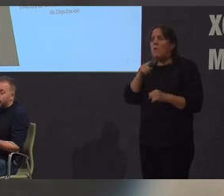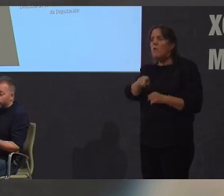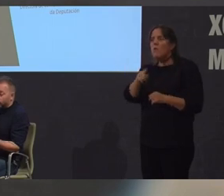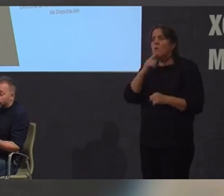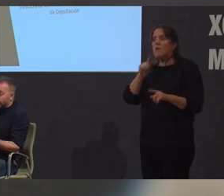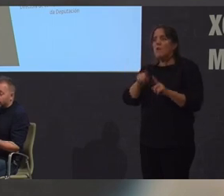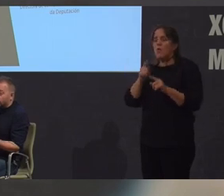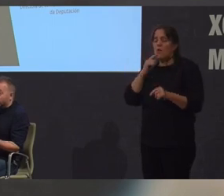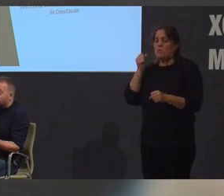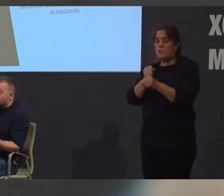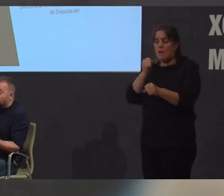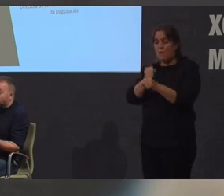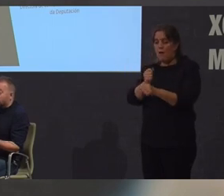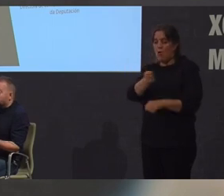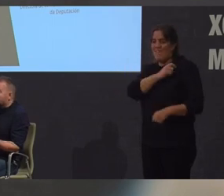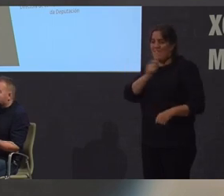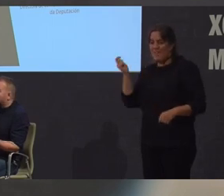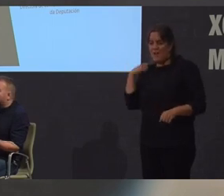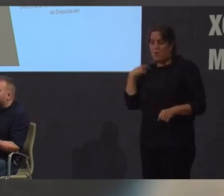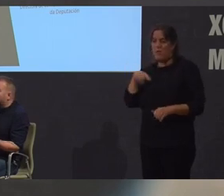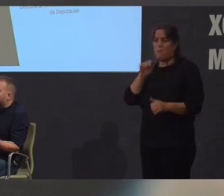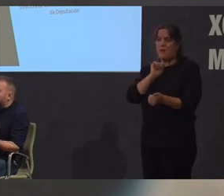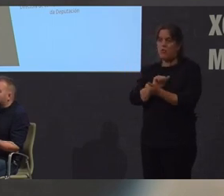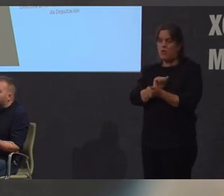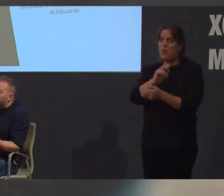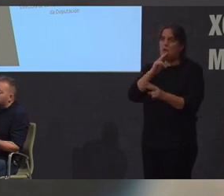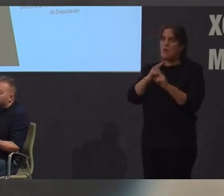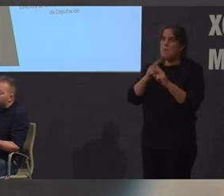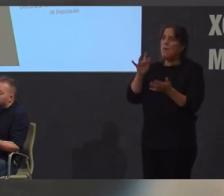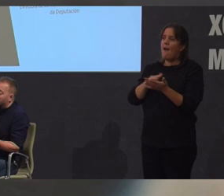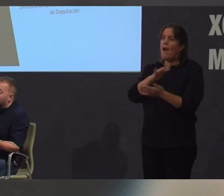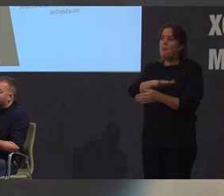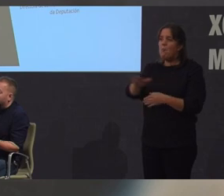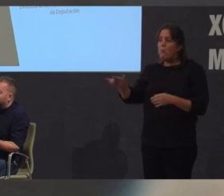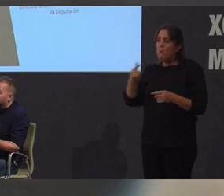trabajo esclavo de prisioneros en Auschwitz. Se llamaba el campo de